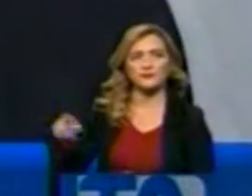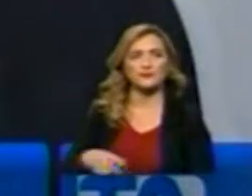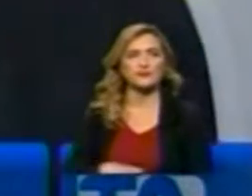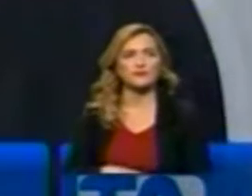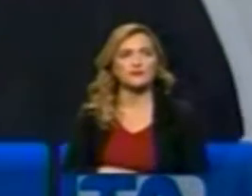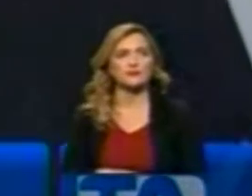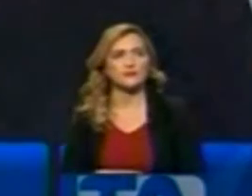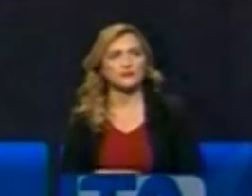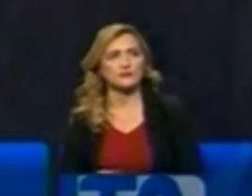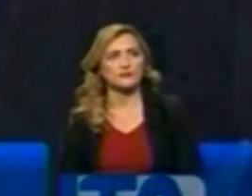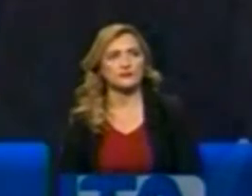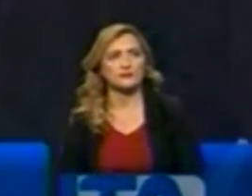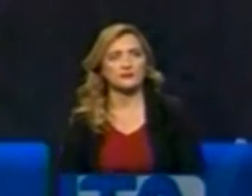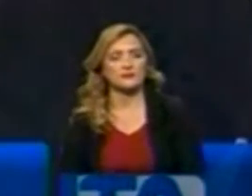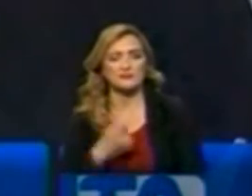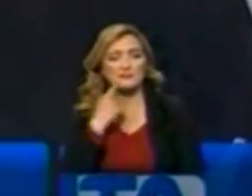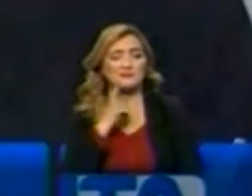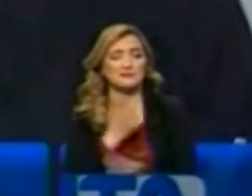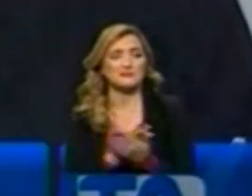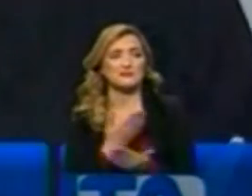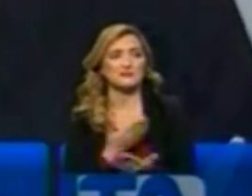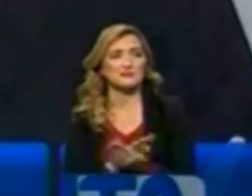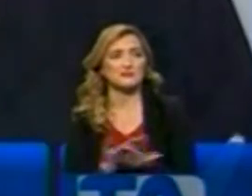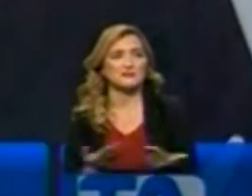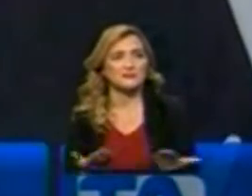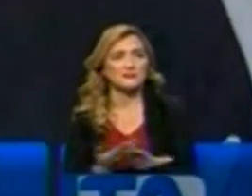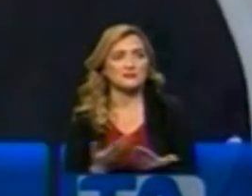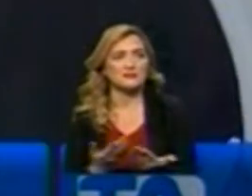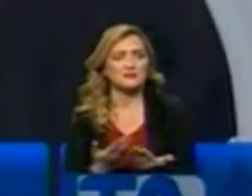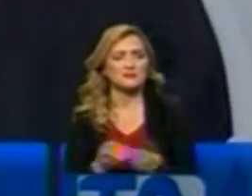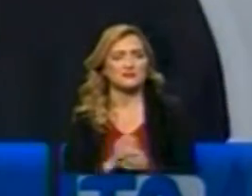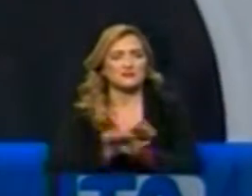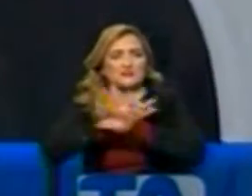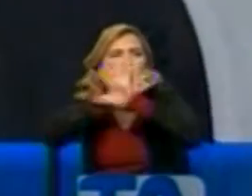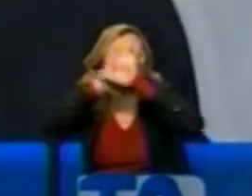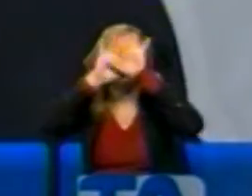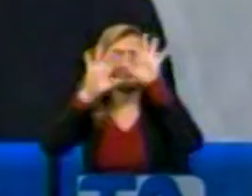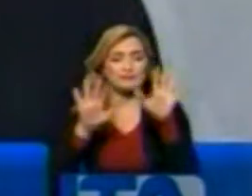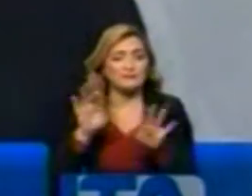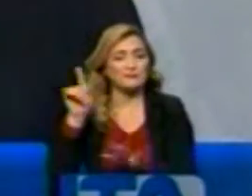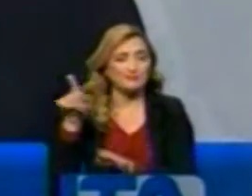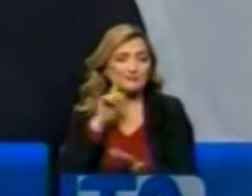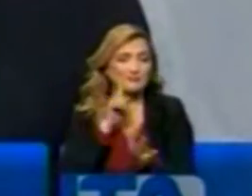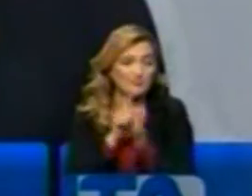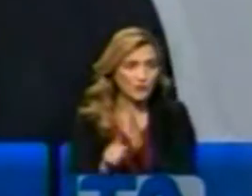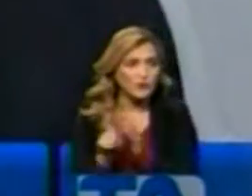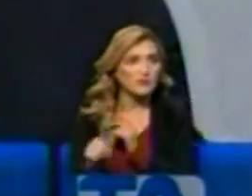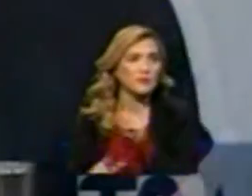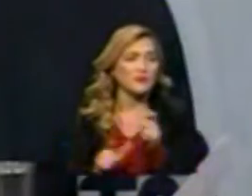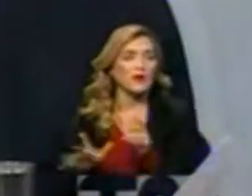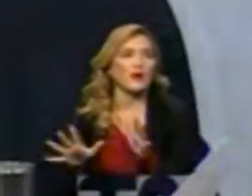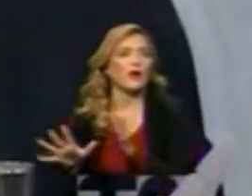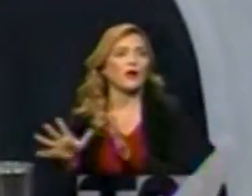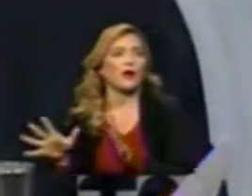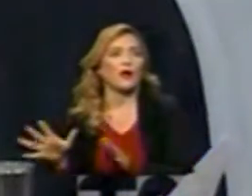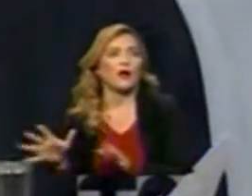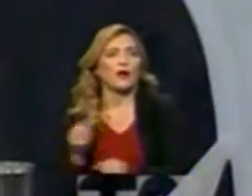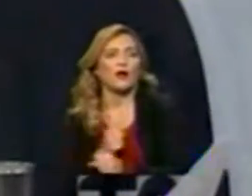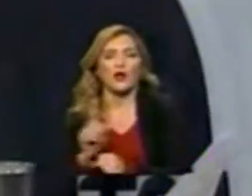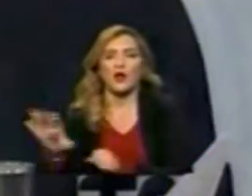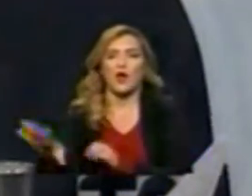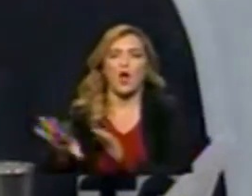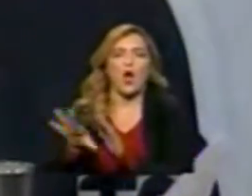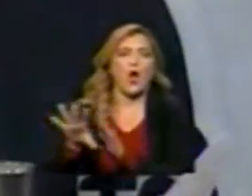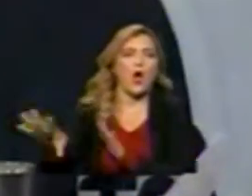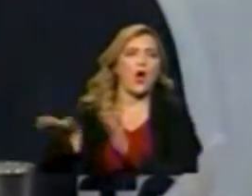Esto evidencia, señores asambleístas, de forma contundente que los interpelantes realizaron una mala copia